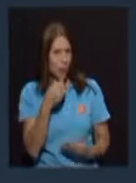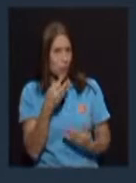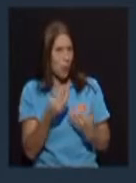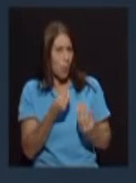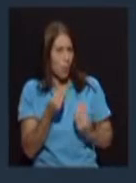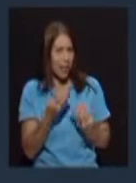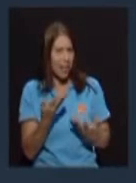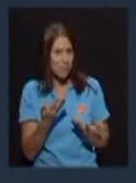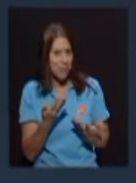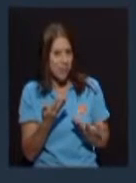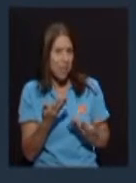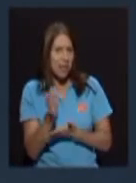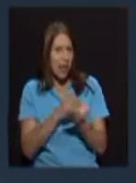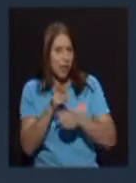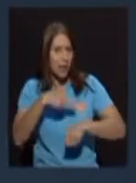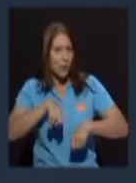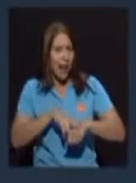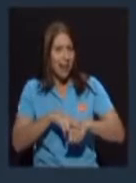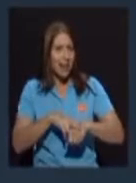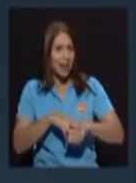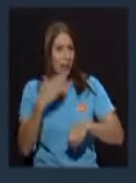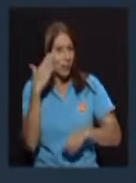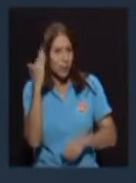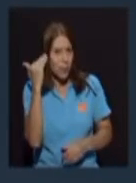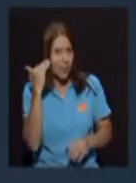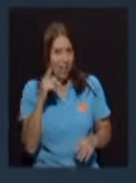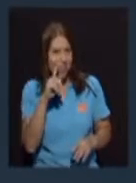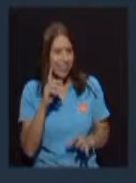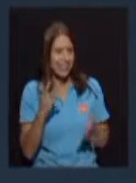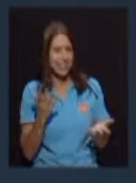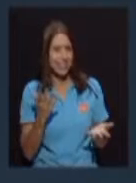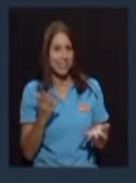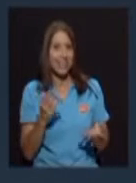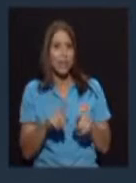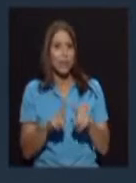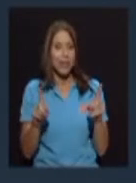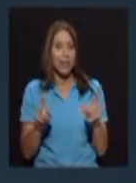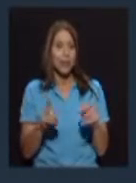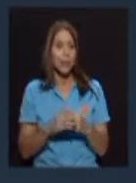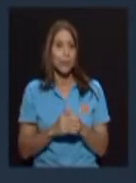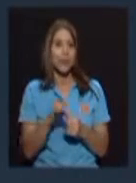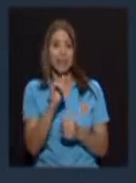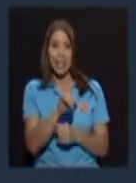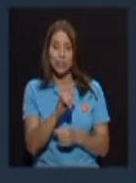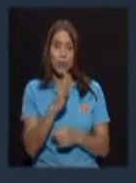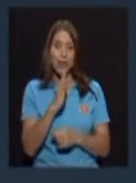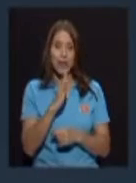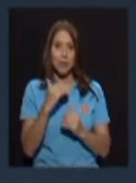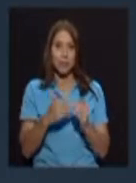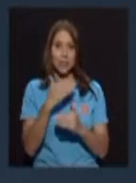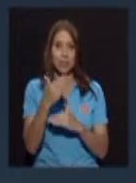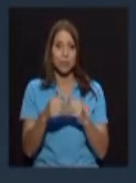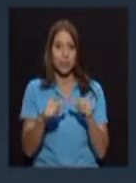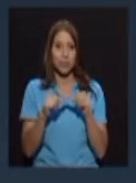que me viene muy natural, no sé por qué, ¿verdad? Pero de eso hablaremos una vez que el